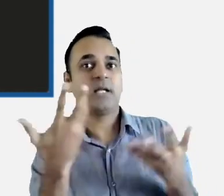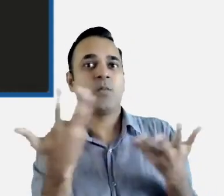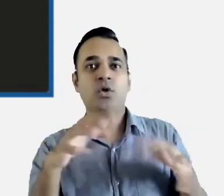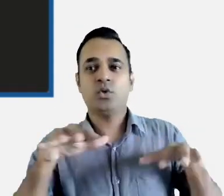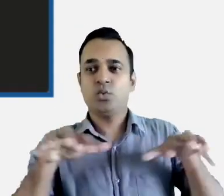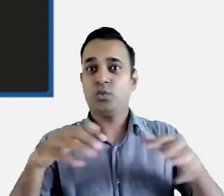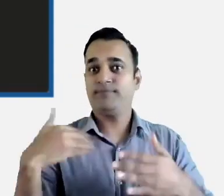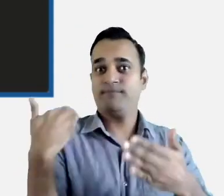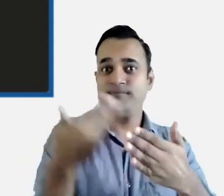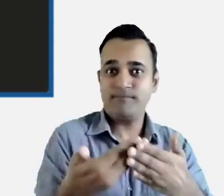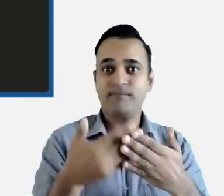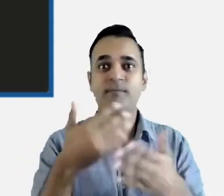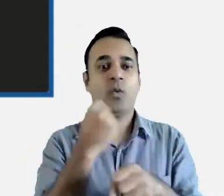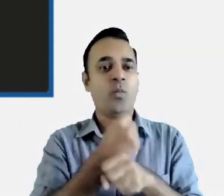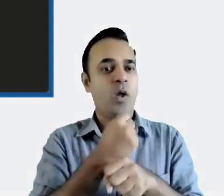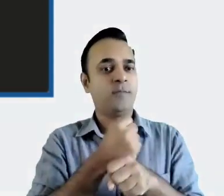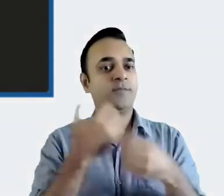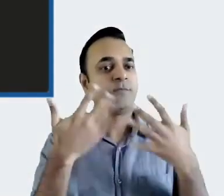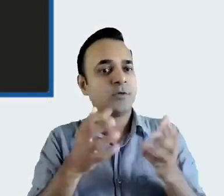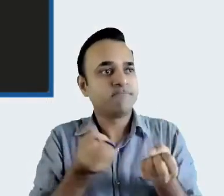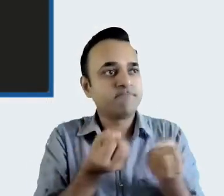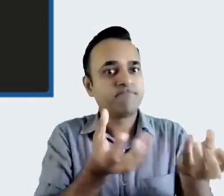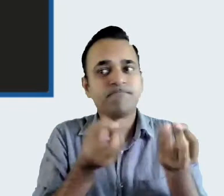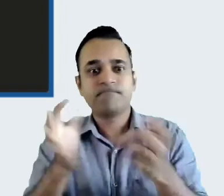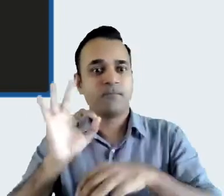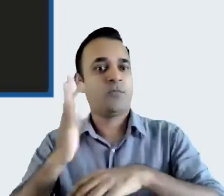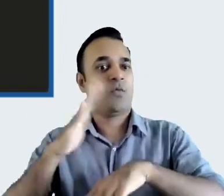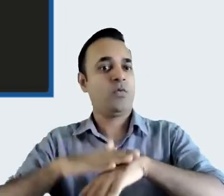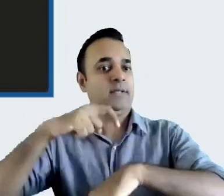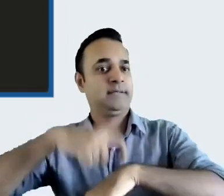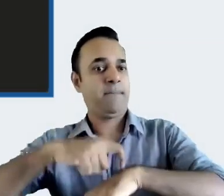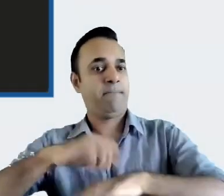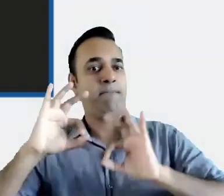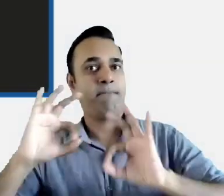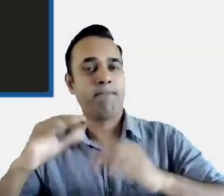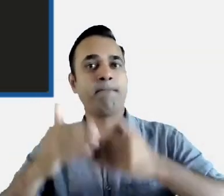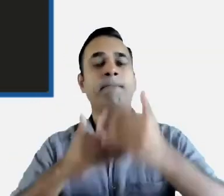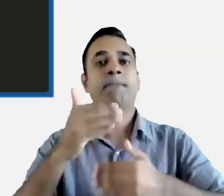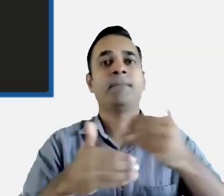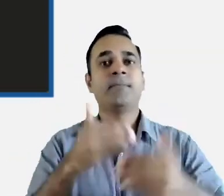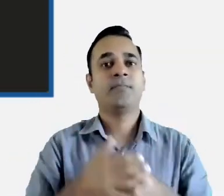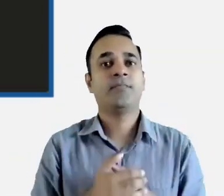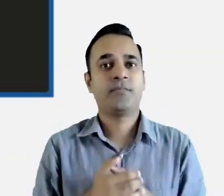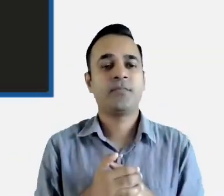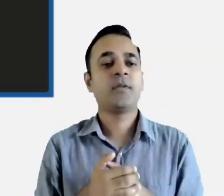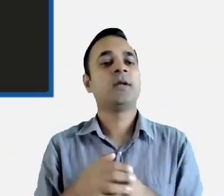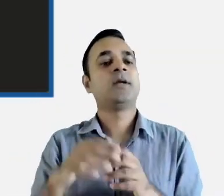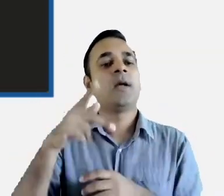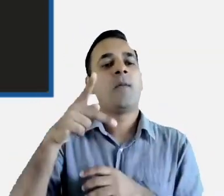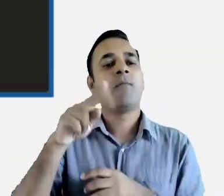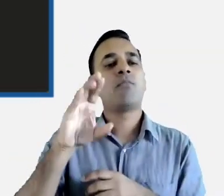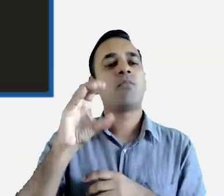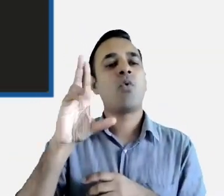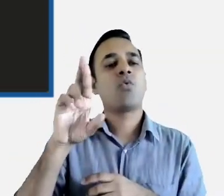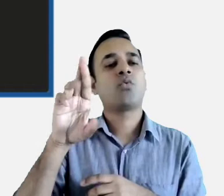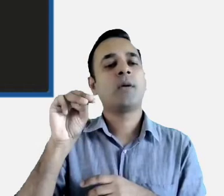procurement, a fin de contribuir a que los mercados de oferta y demanda de servicios asociados a la